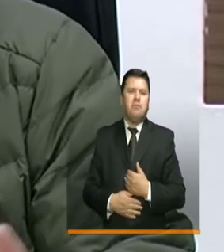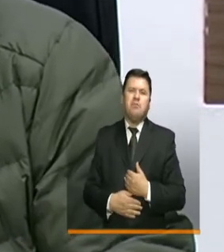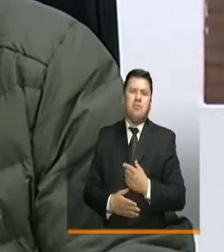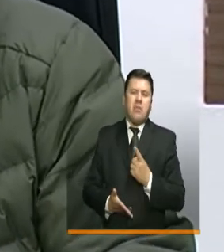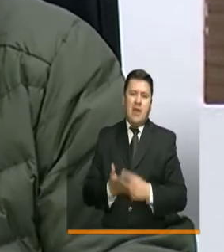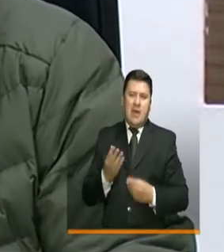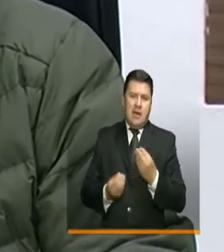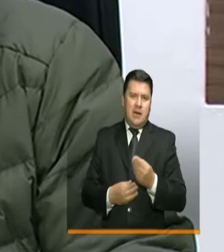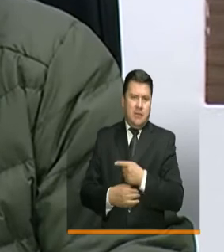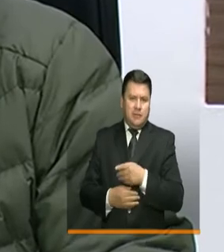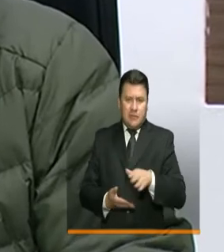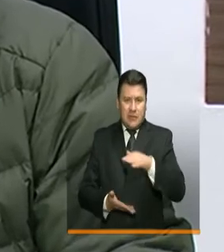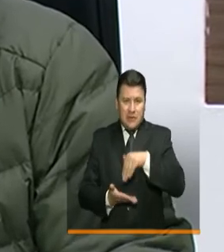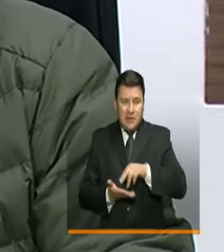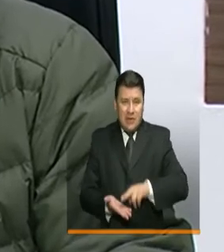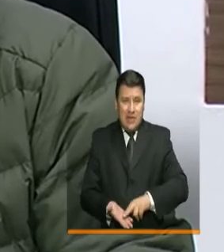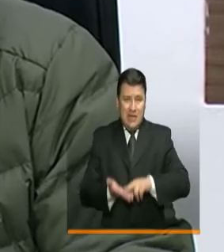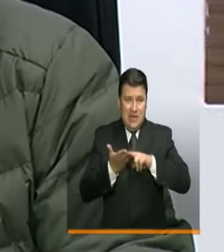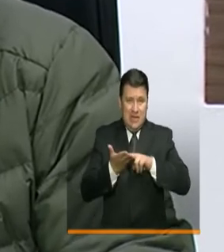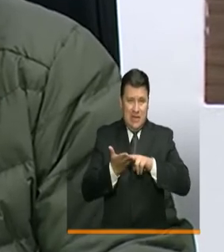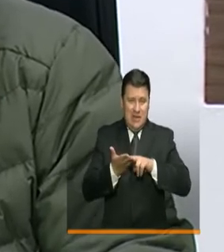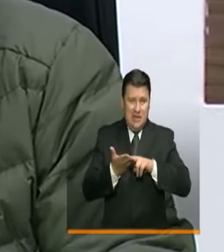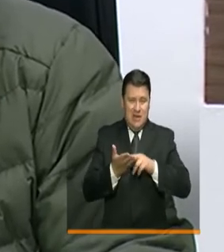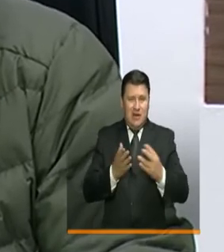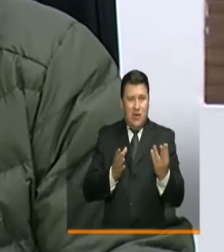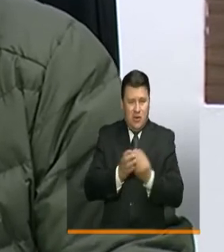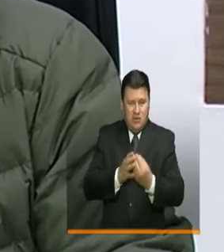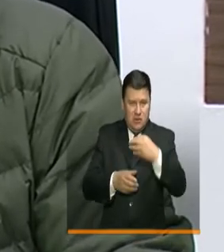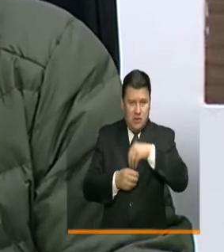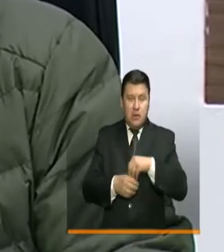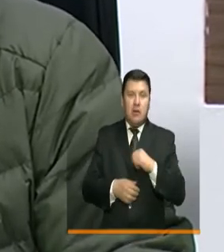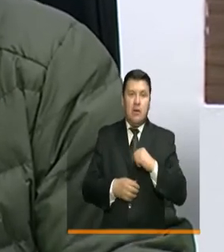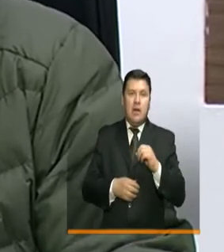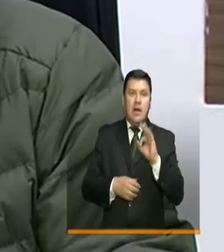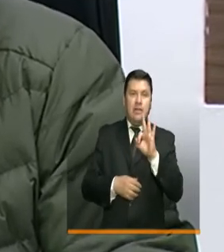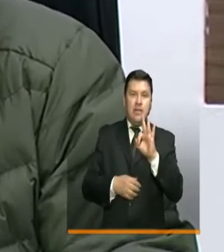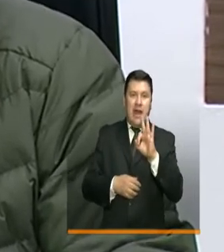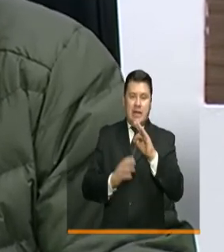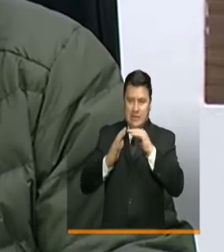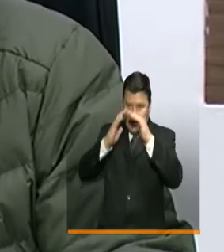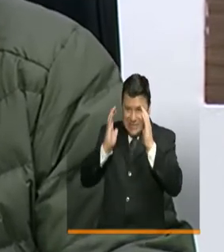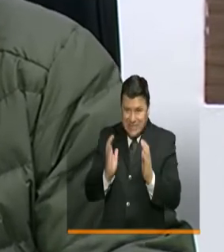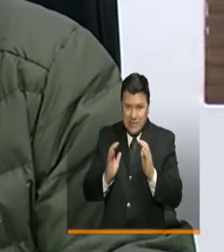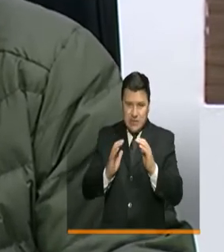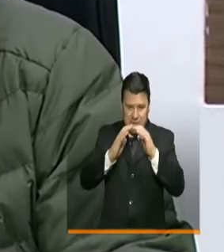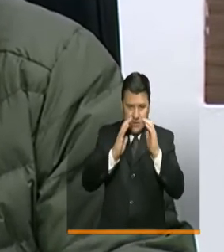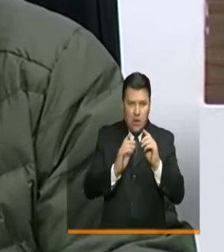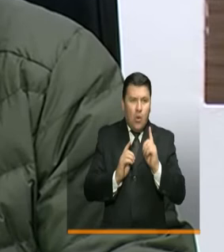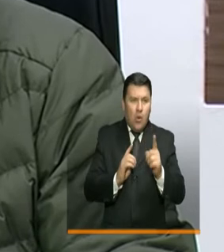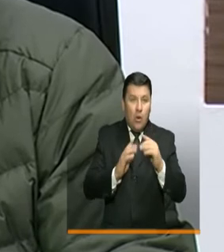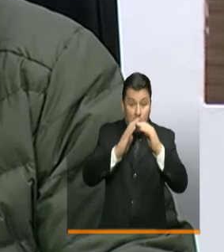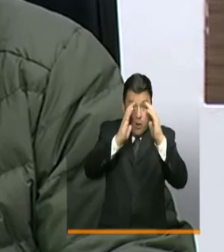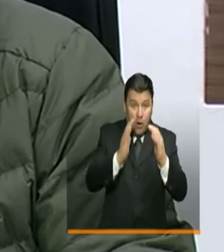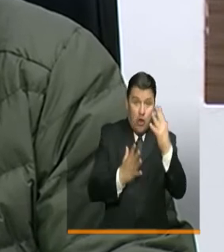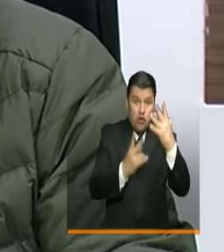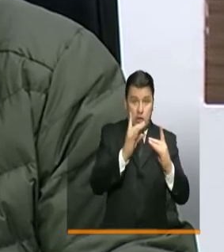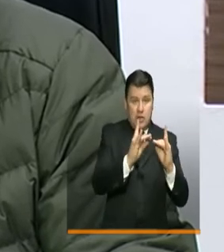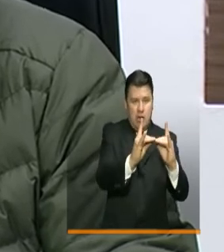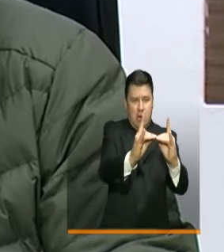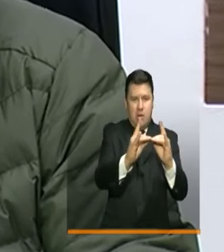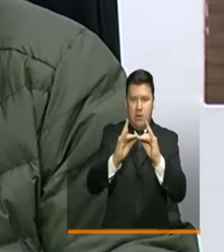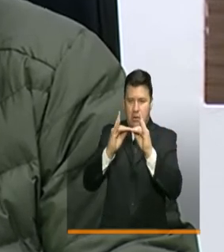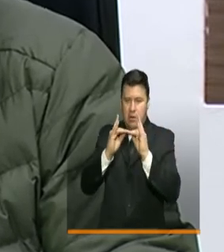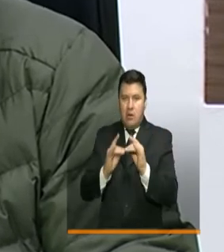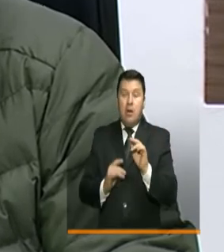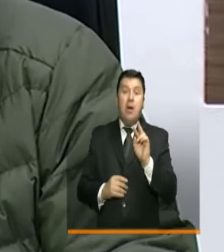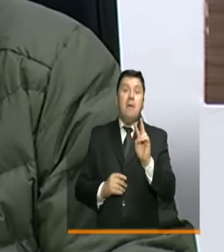hizo el Centro de Rehabilitación Inclusiva. Montó 3 carpas con una capacidad de 12 camas por carpa y 24 más